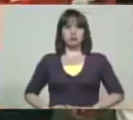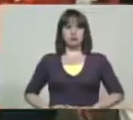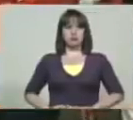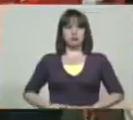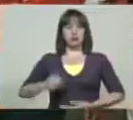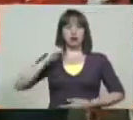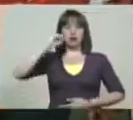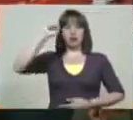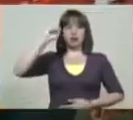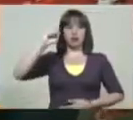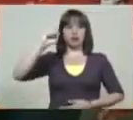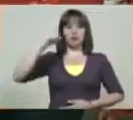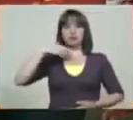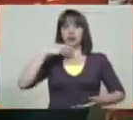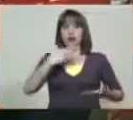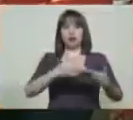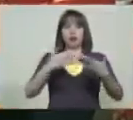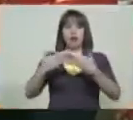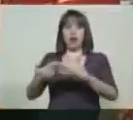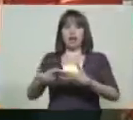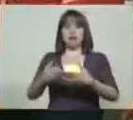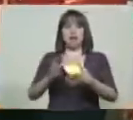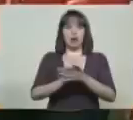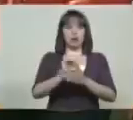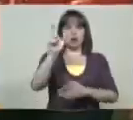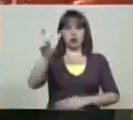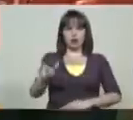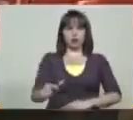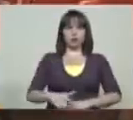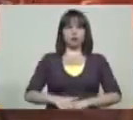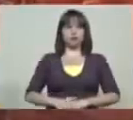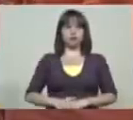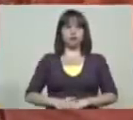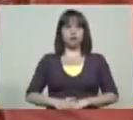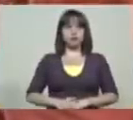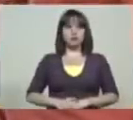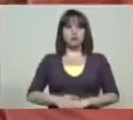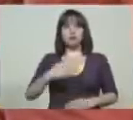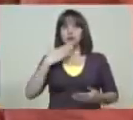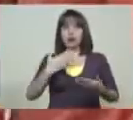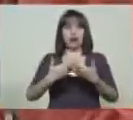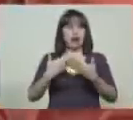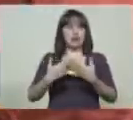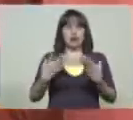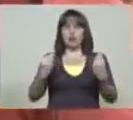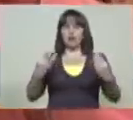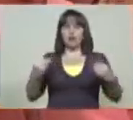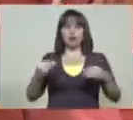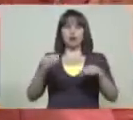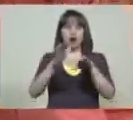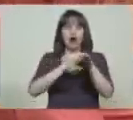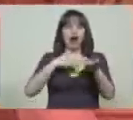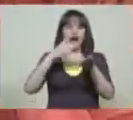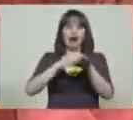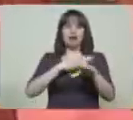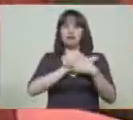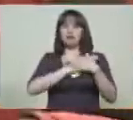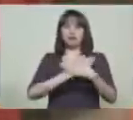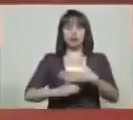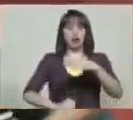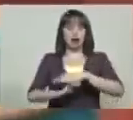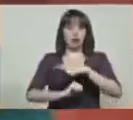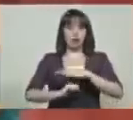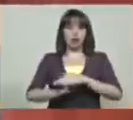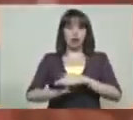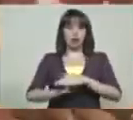¡Que viva! Gracias, querido compañero. Les agradecemos tanto cariño y tanta solidaridad. Y desde aquí, de este